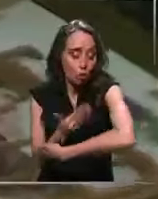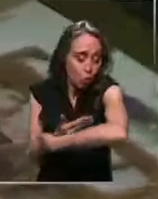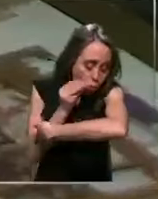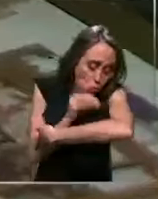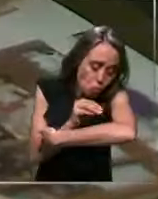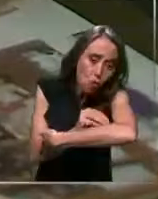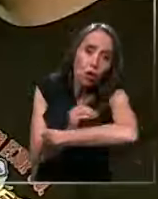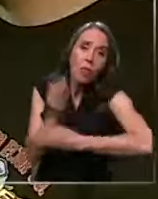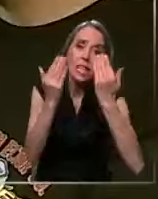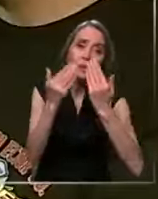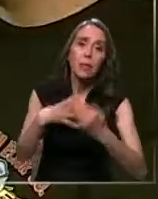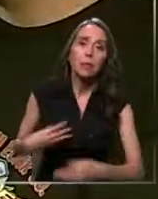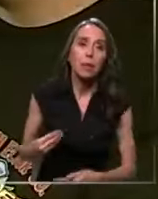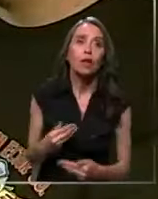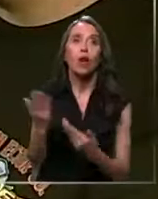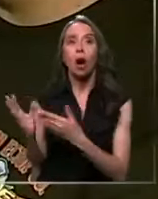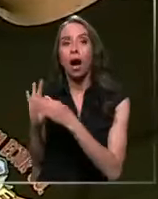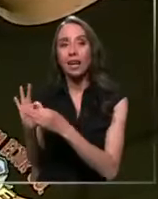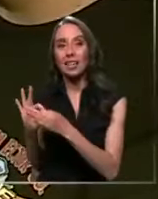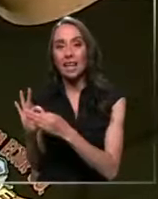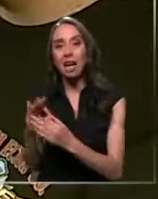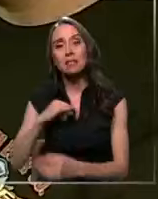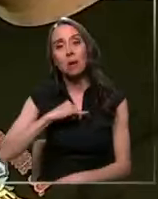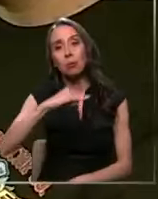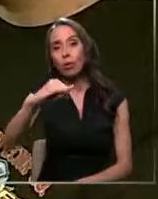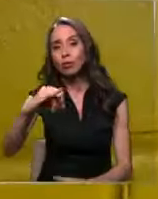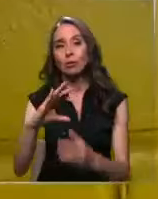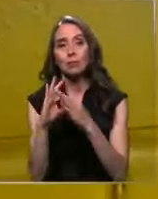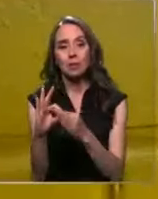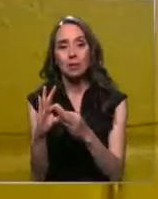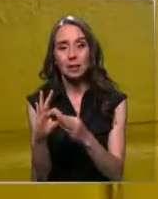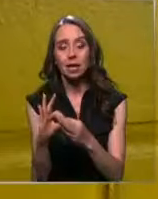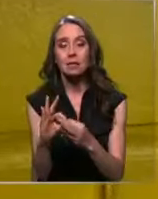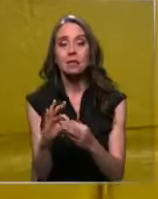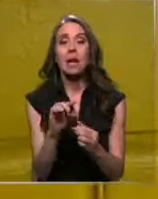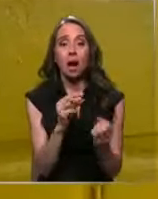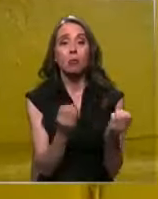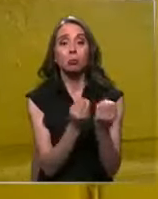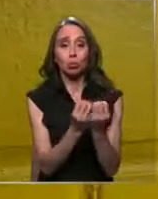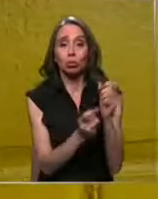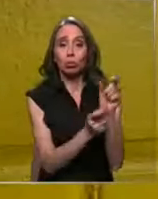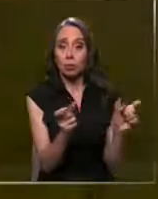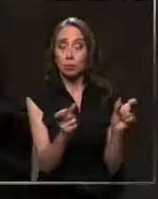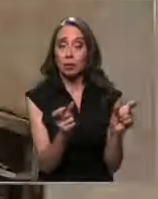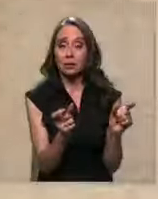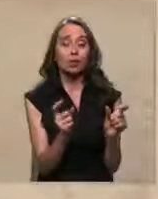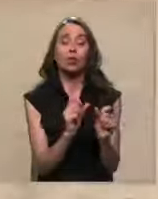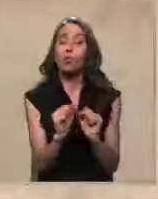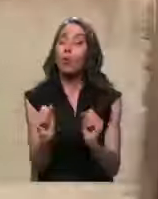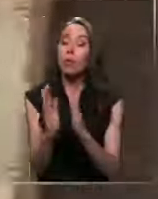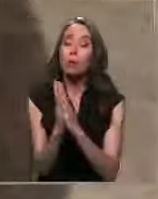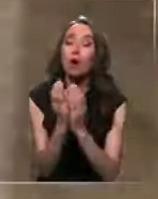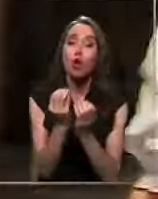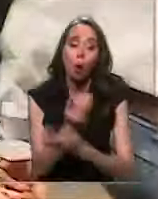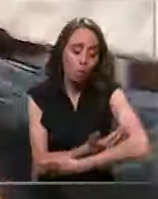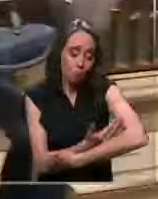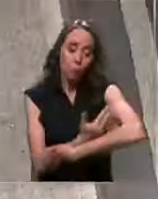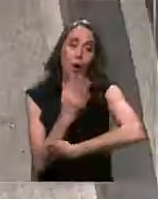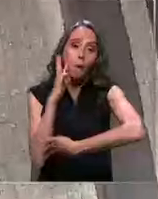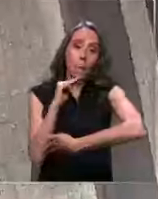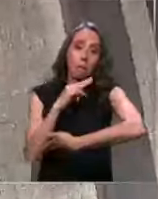Le doy la gracia. Eternamente agradecida. Es una más de las tantas imperdonables separaciones provocadas por